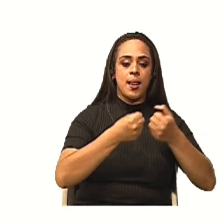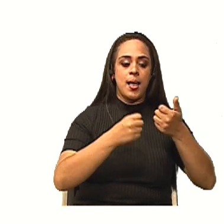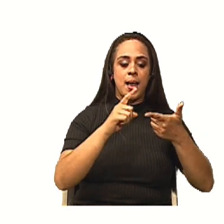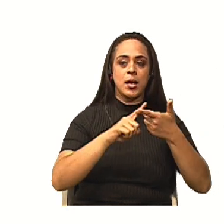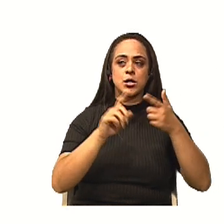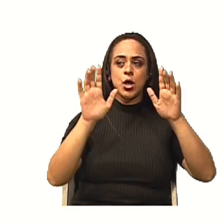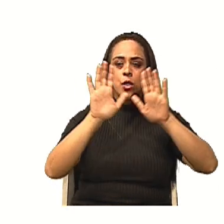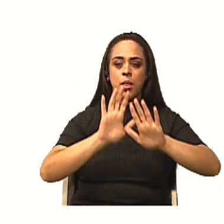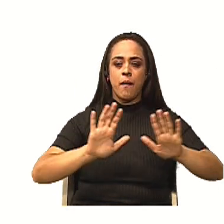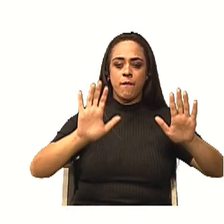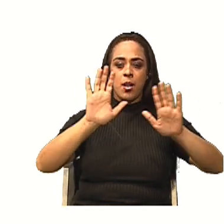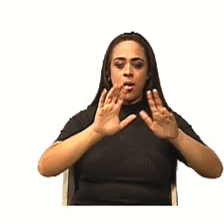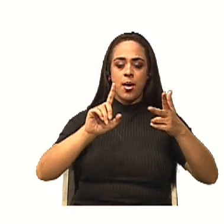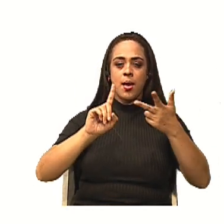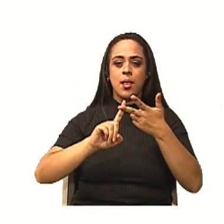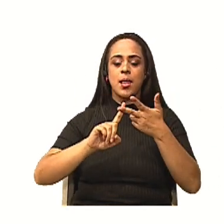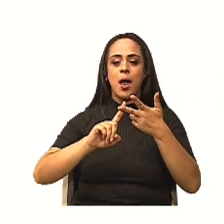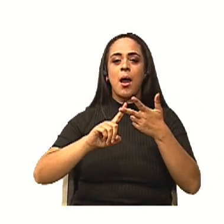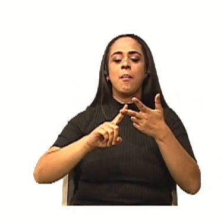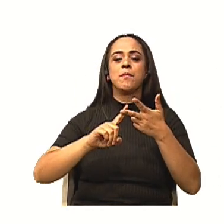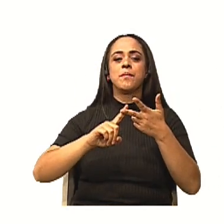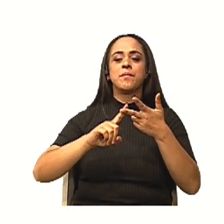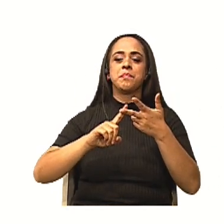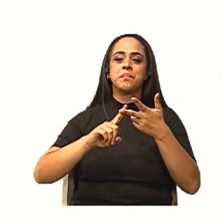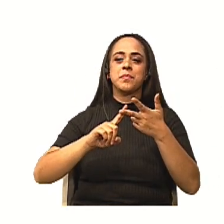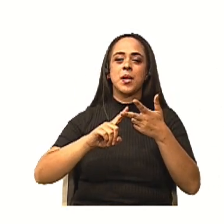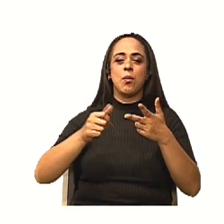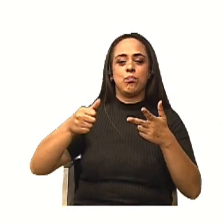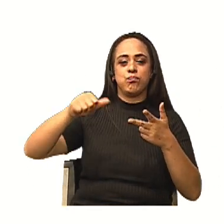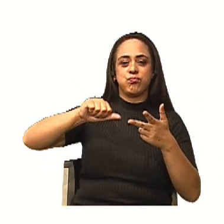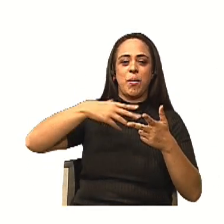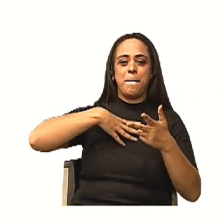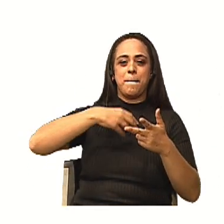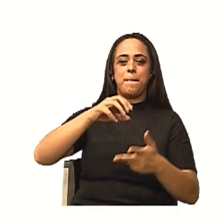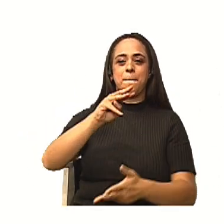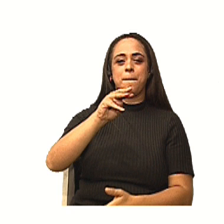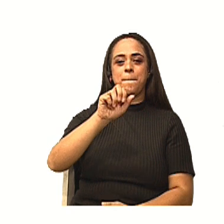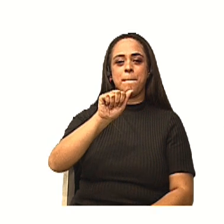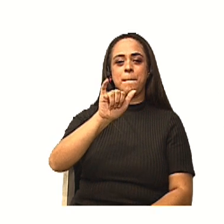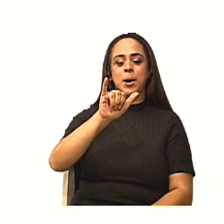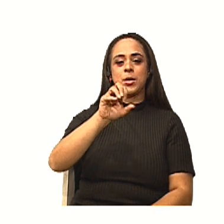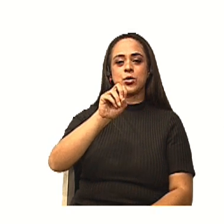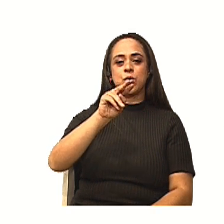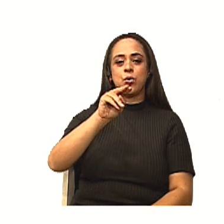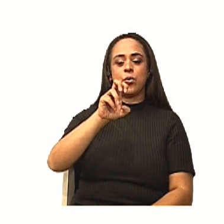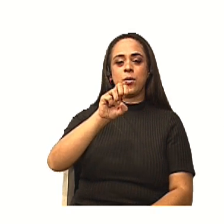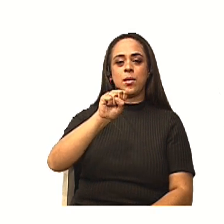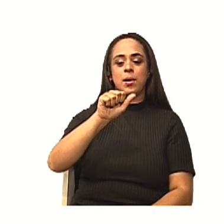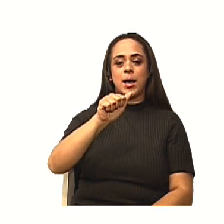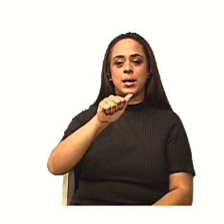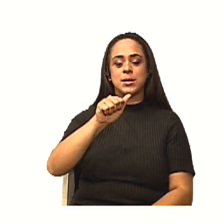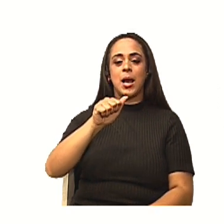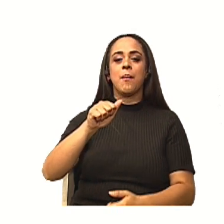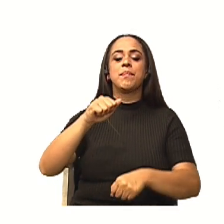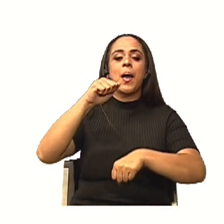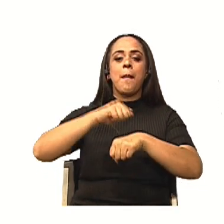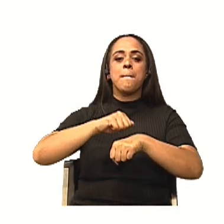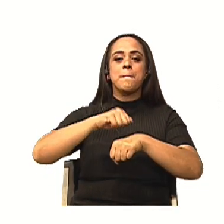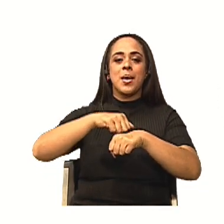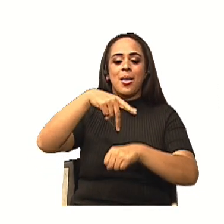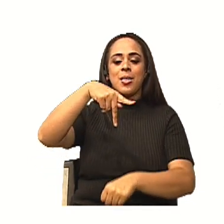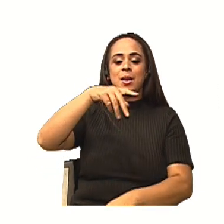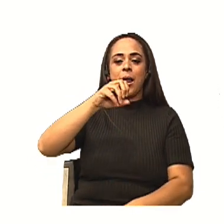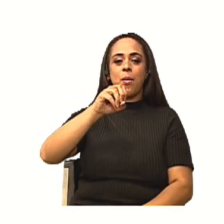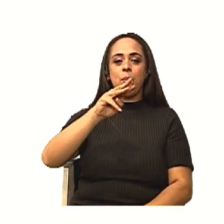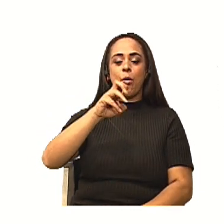neblina, tenemos la mayonesa, la tinta de los lapiceros y la piedra pómez, que son estas piedras que usan las mamás